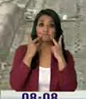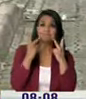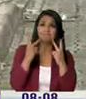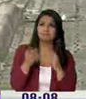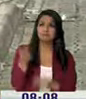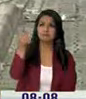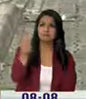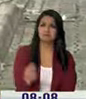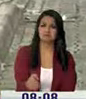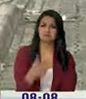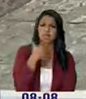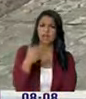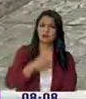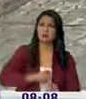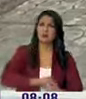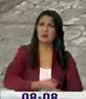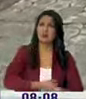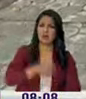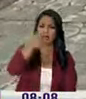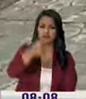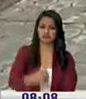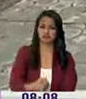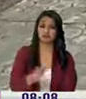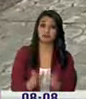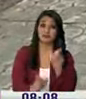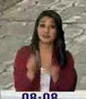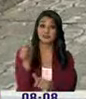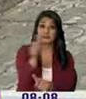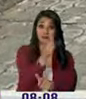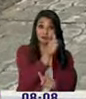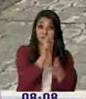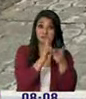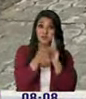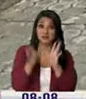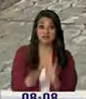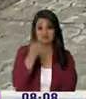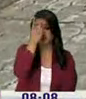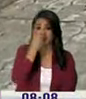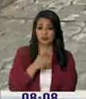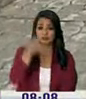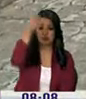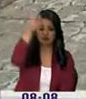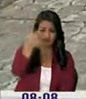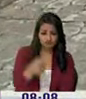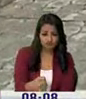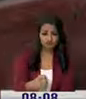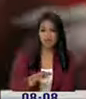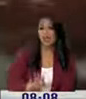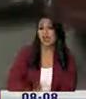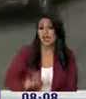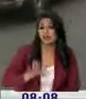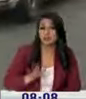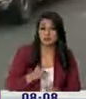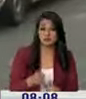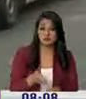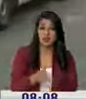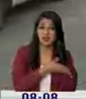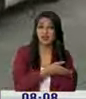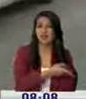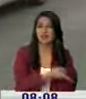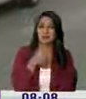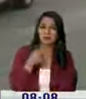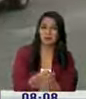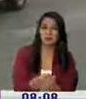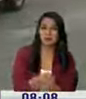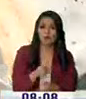una madera en medio de la calzada. Los vecinos de San Isidro del Inca decidieron colocar esta rudimentaria alerta en vista de los accidentes